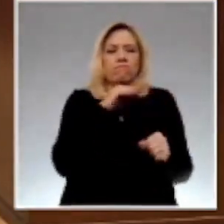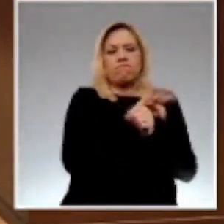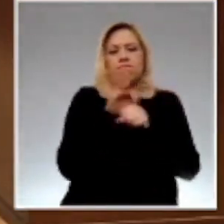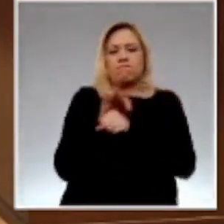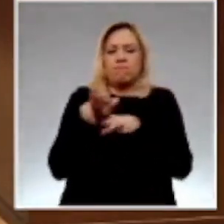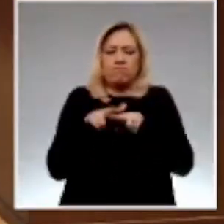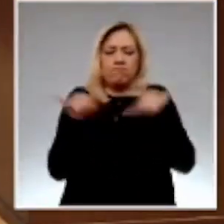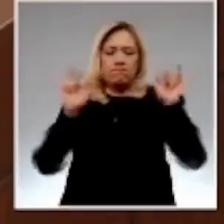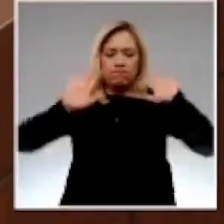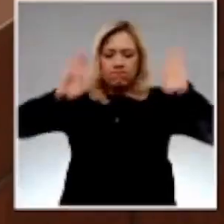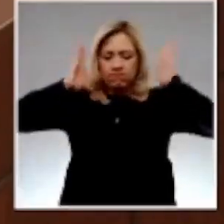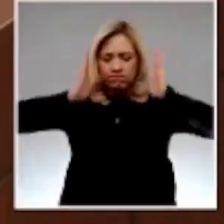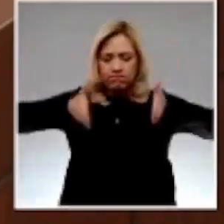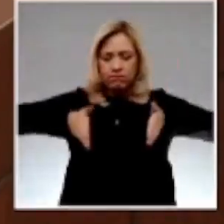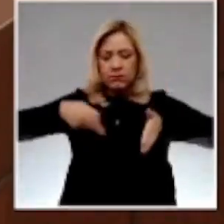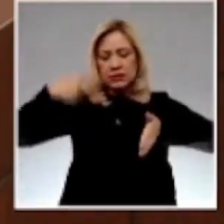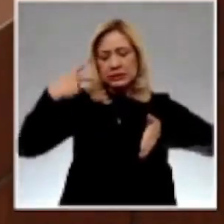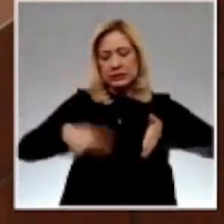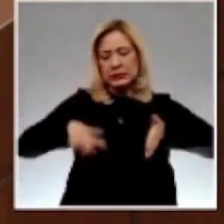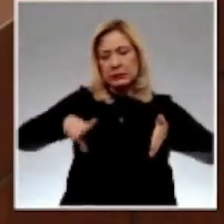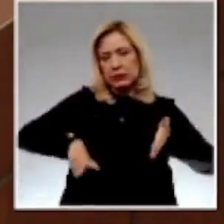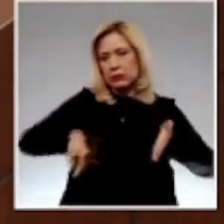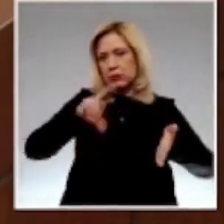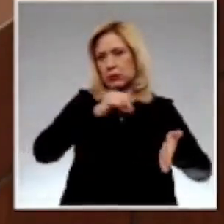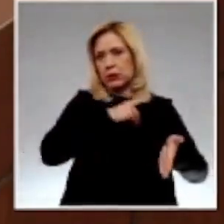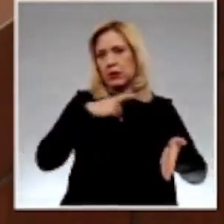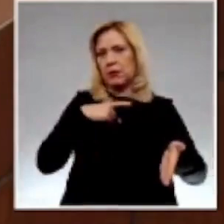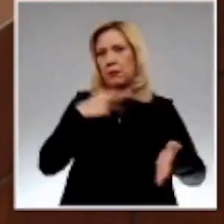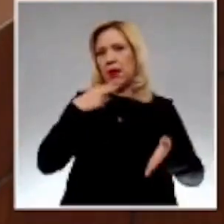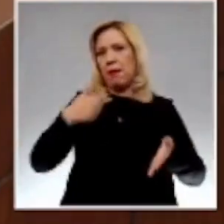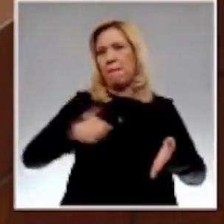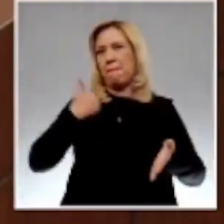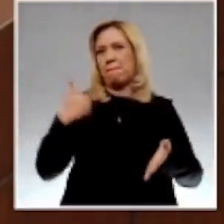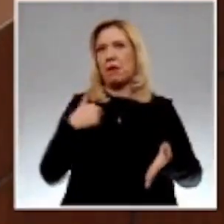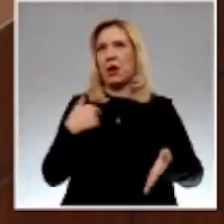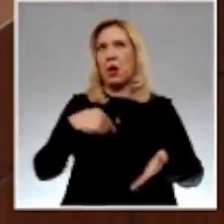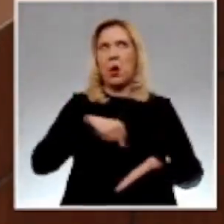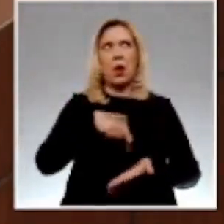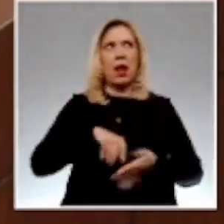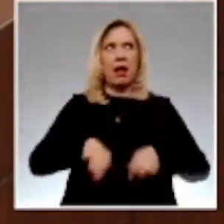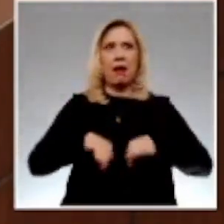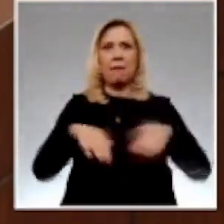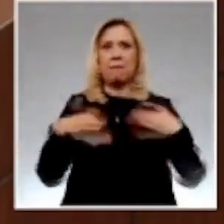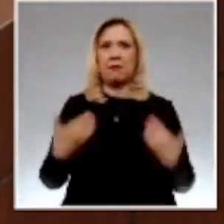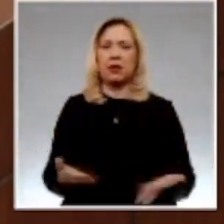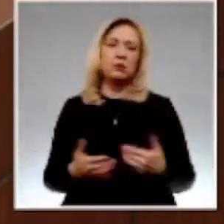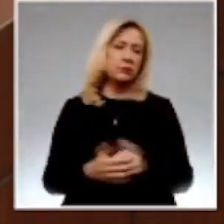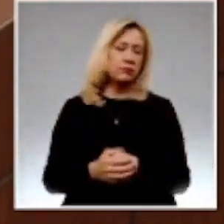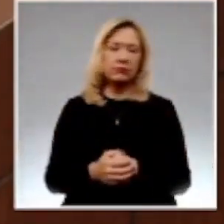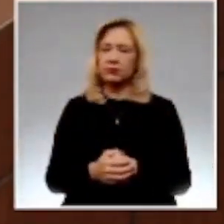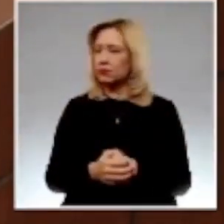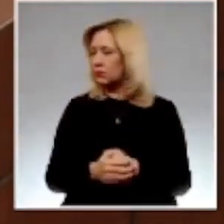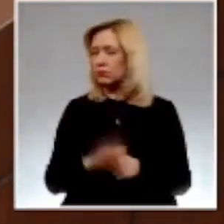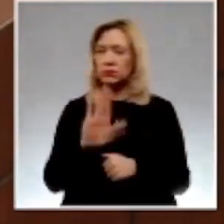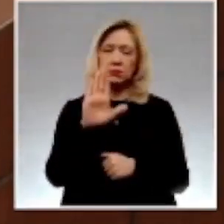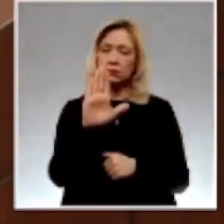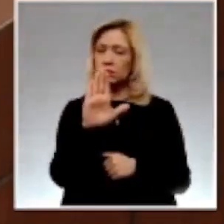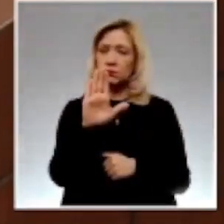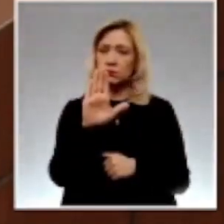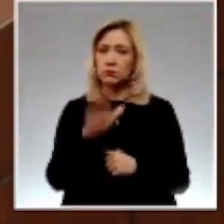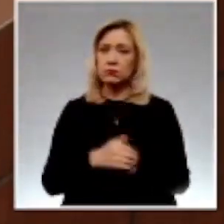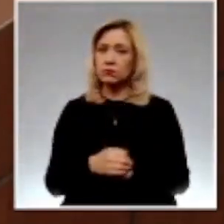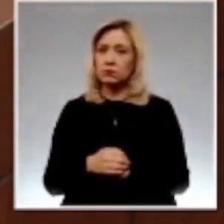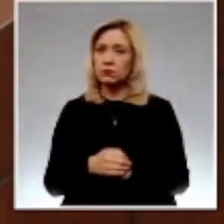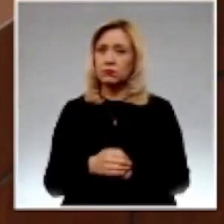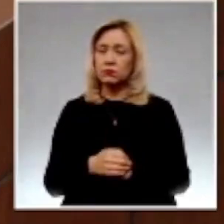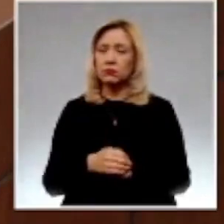de recursos públicos para mí es Claro que es una manifestación expresa de rechazo a quien Busca la candidatura a